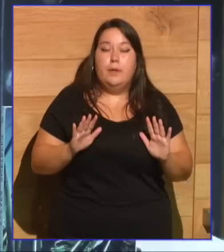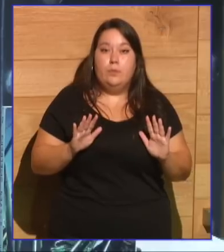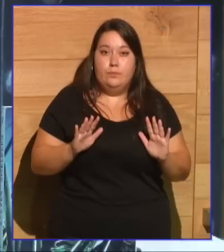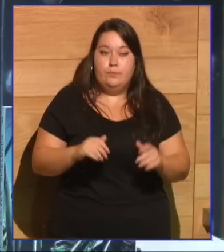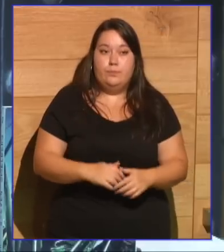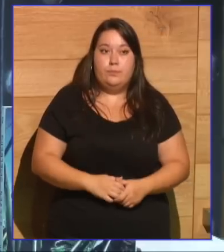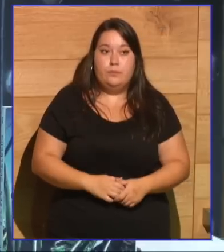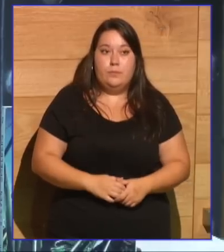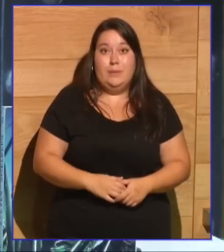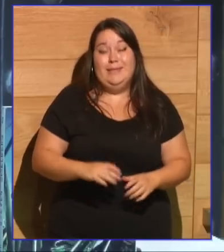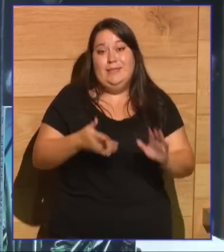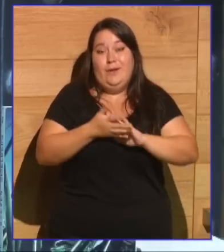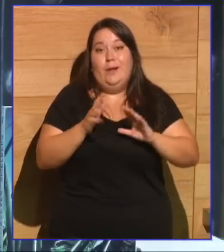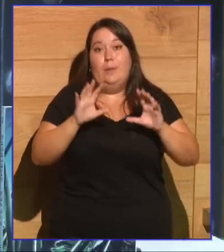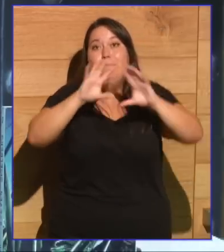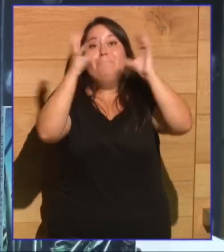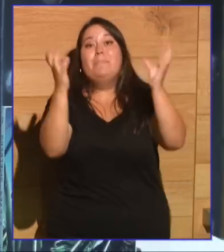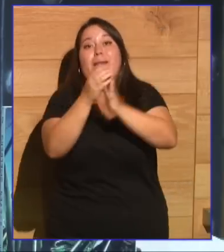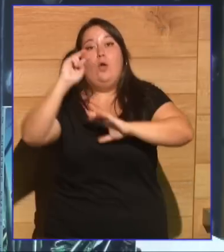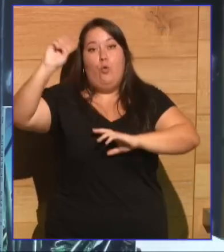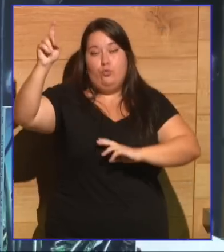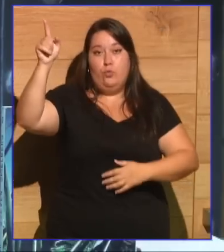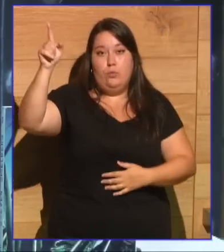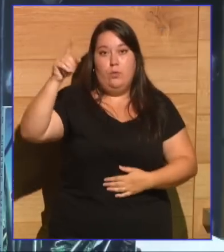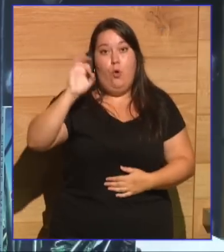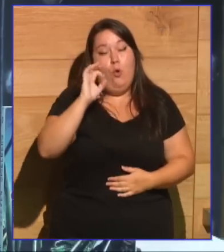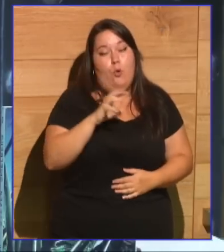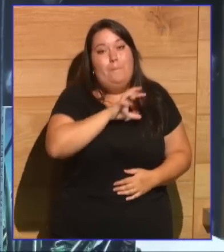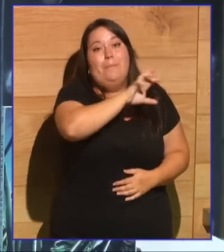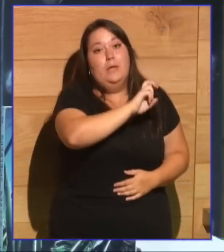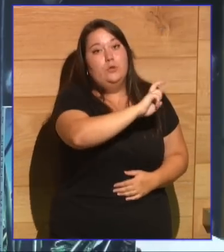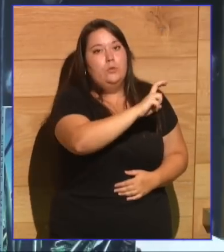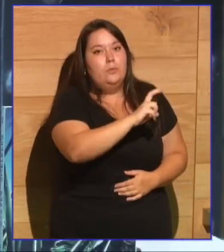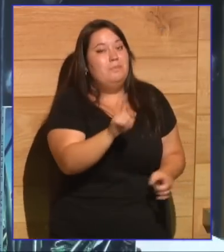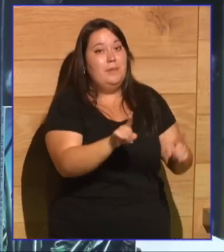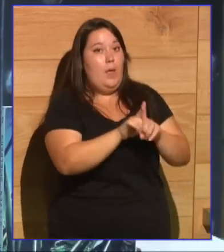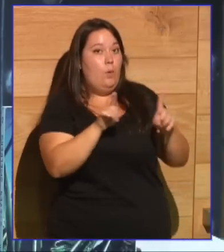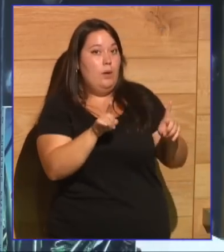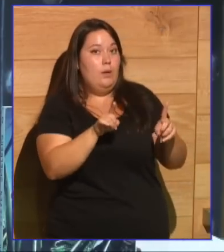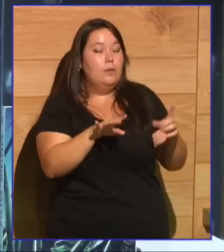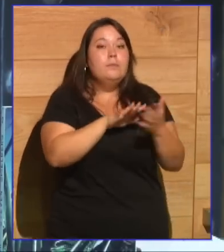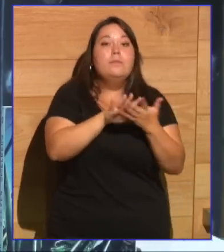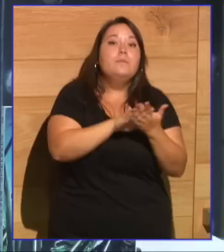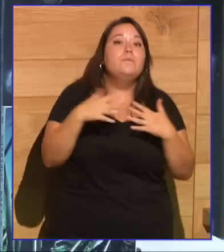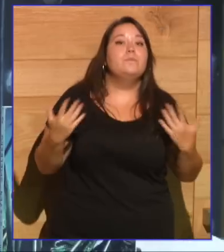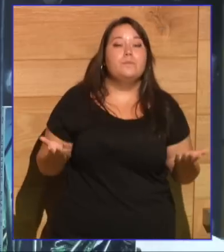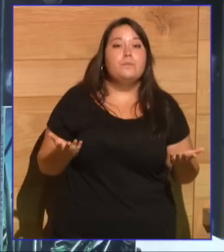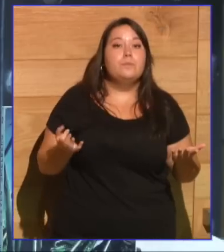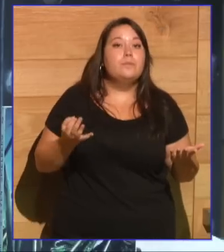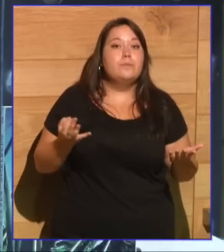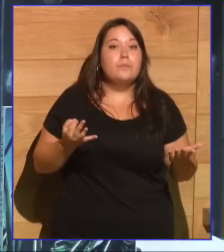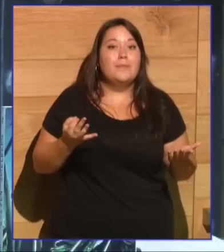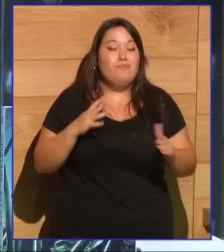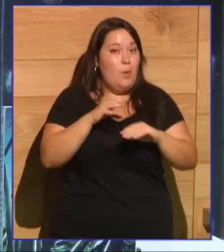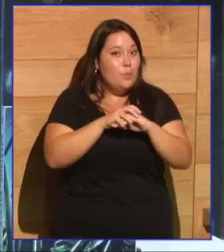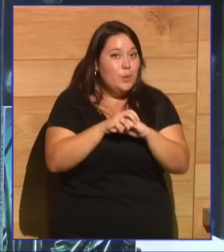que venga de otro planeta o que venga de arkansas es indiferente porque de lo que está hablando es de un